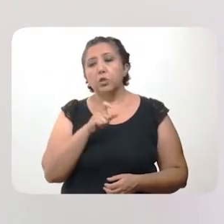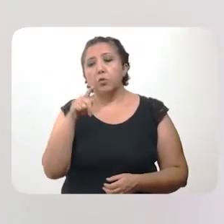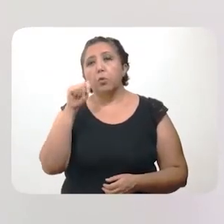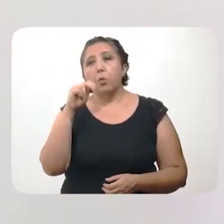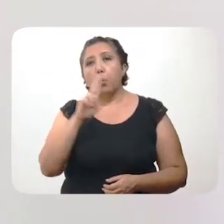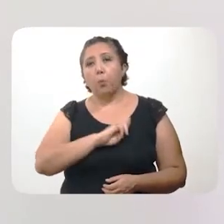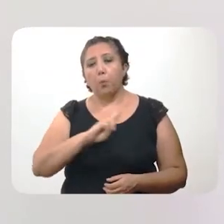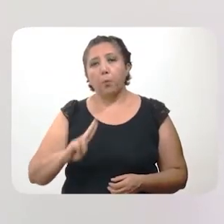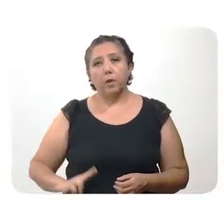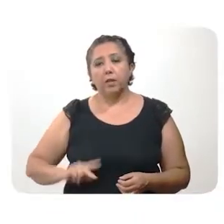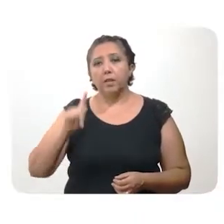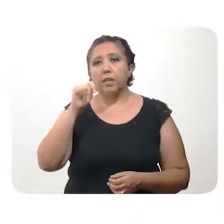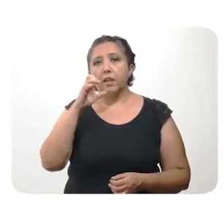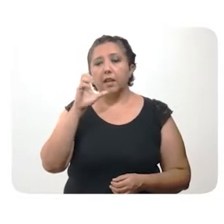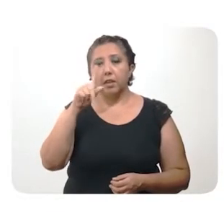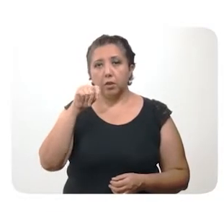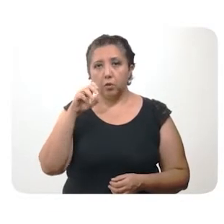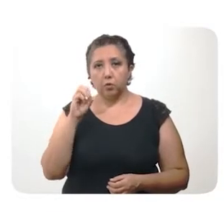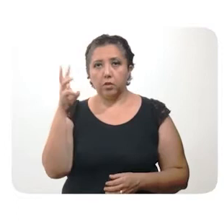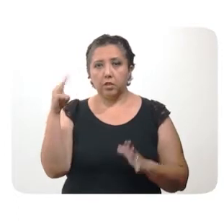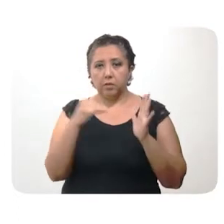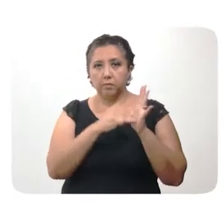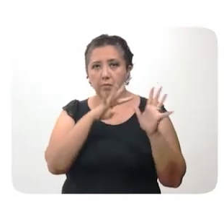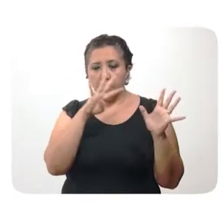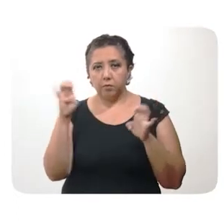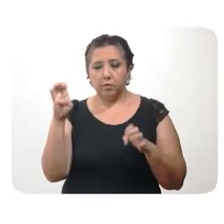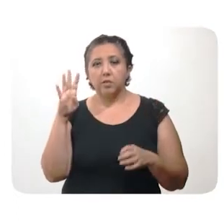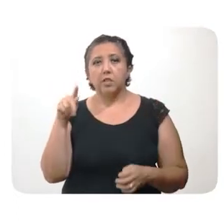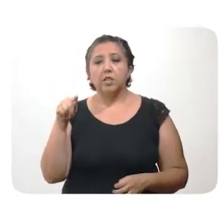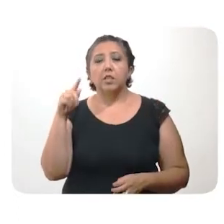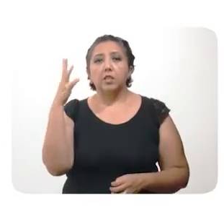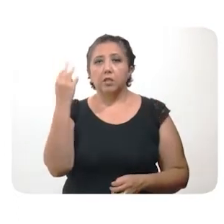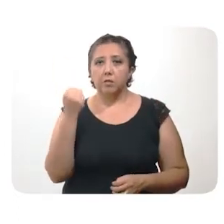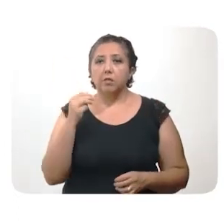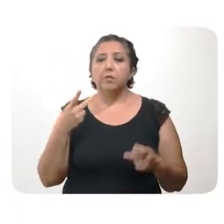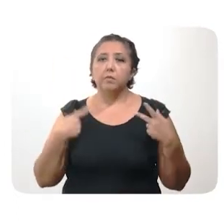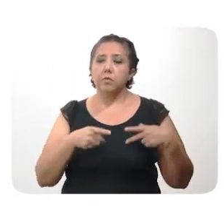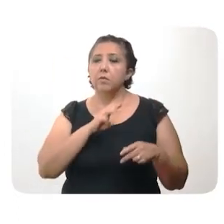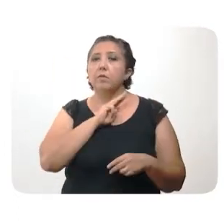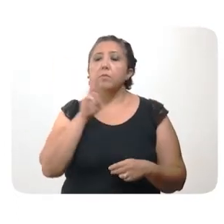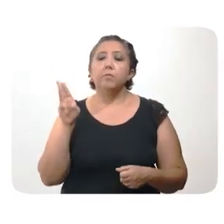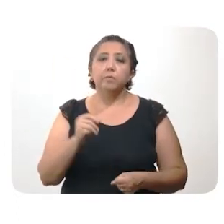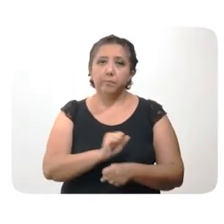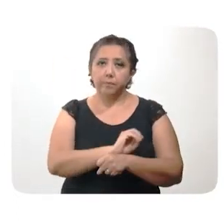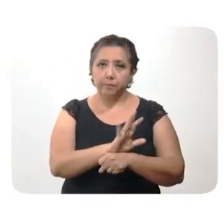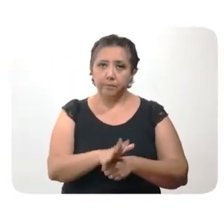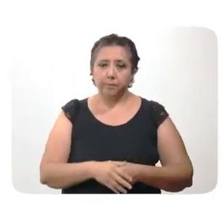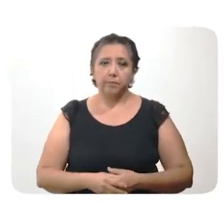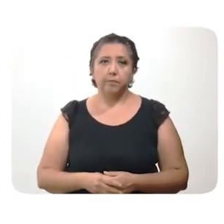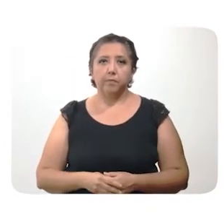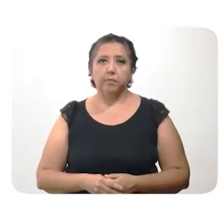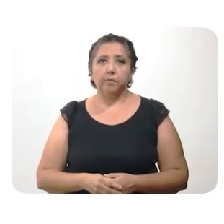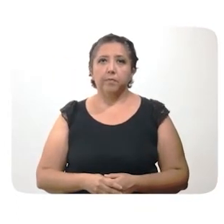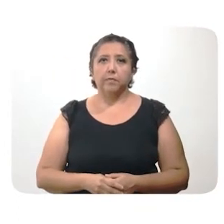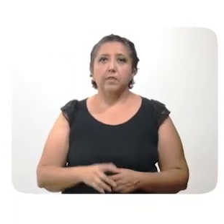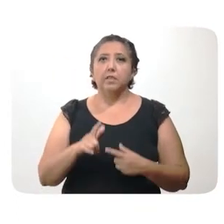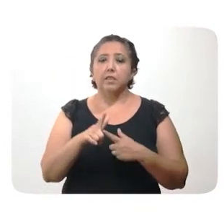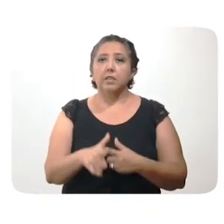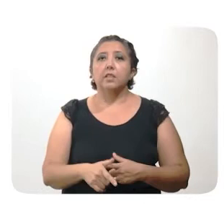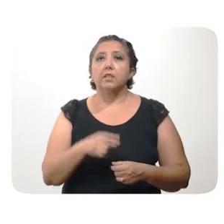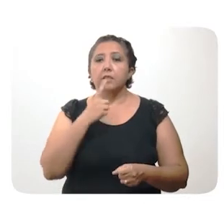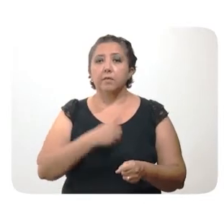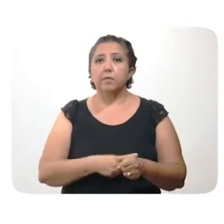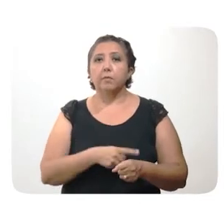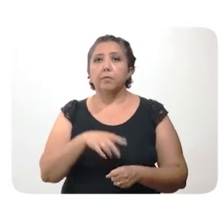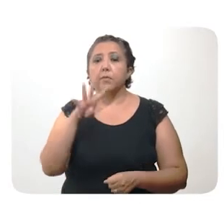1 en Tecantó. En total, son 3.979 las personas fallecidas a causa del coronavirus. De los casos